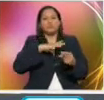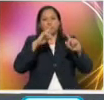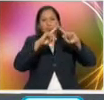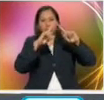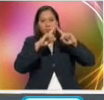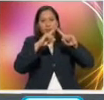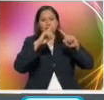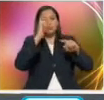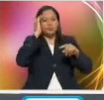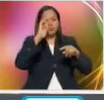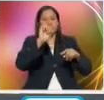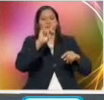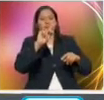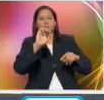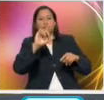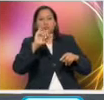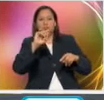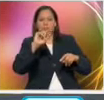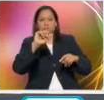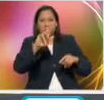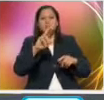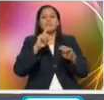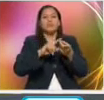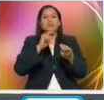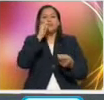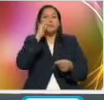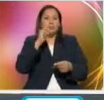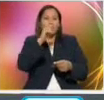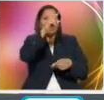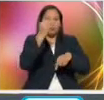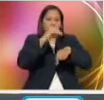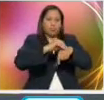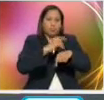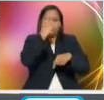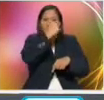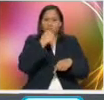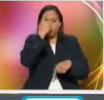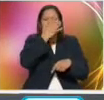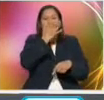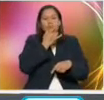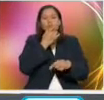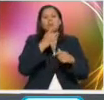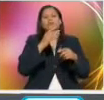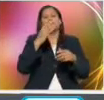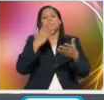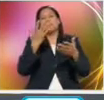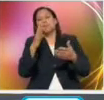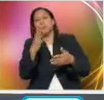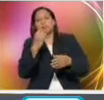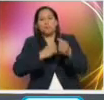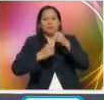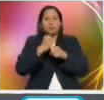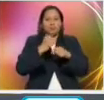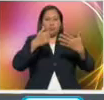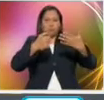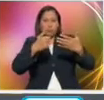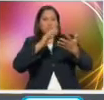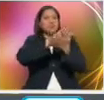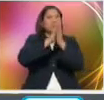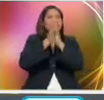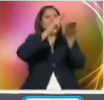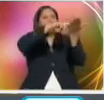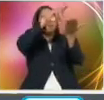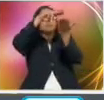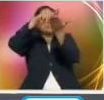iglesia de San Apolitar, en Rávena, en Italia, data aproximadamente del siglo VI, y es una representación a